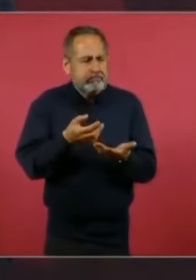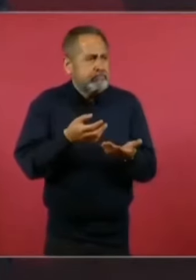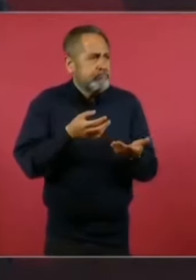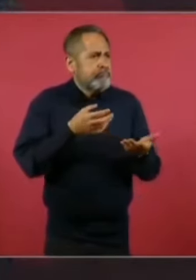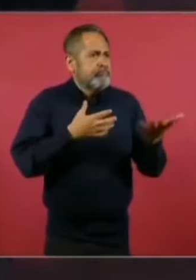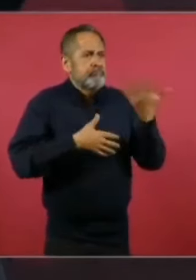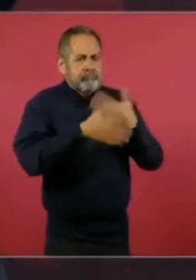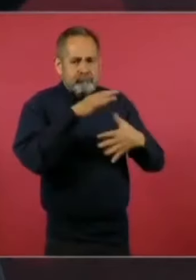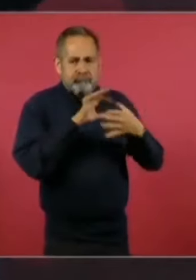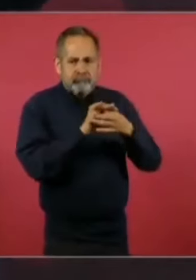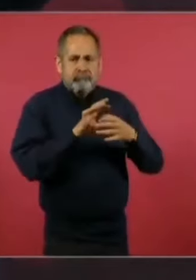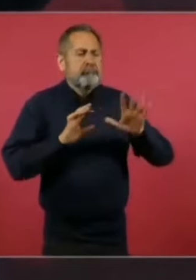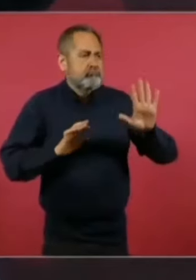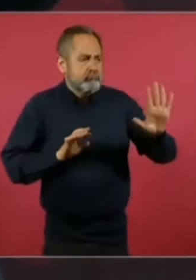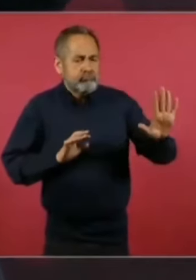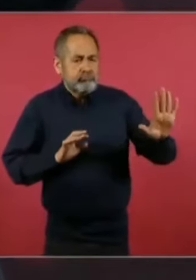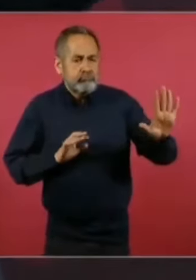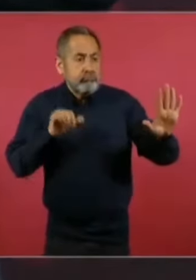sin romper